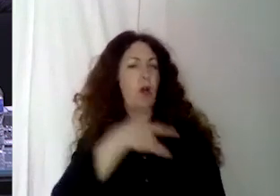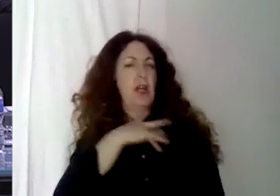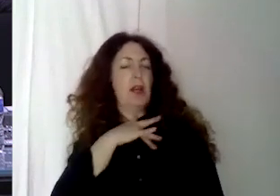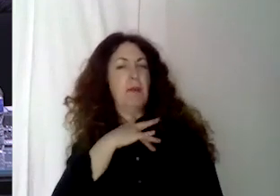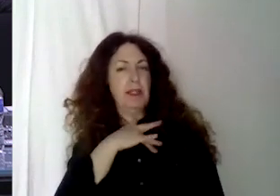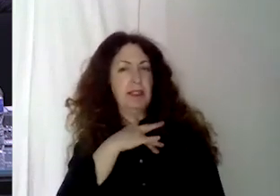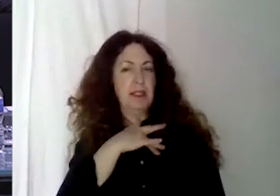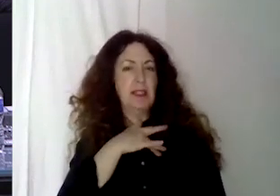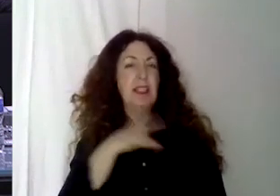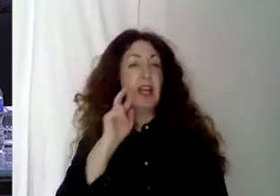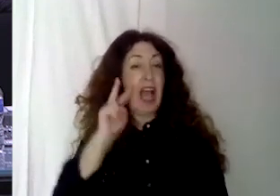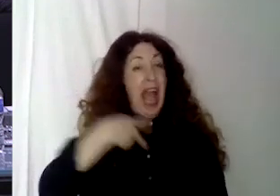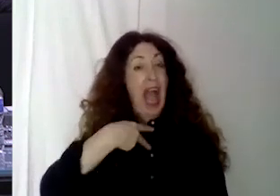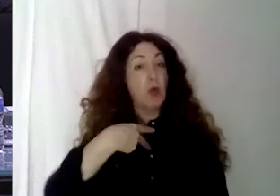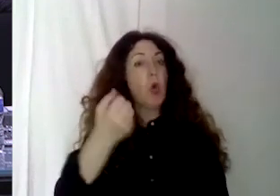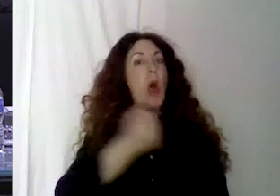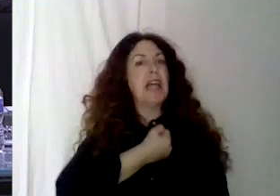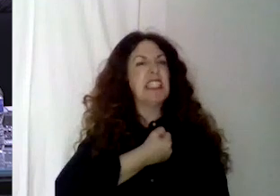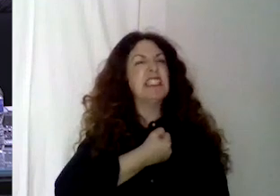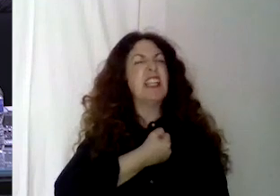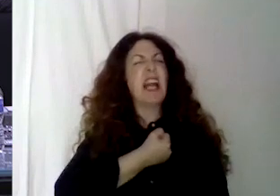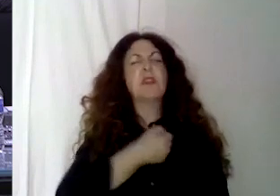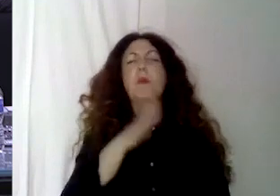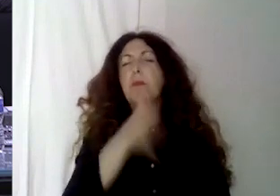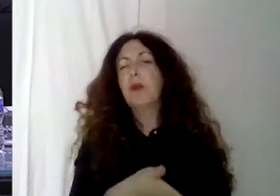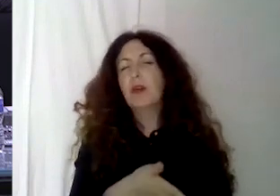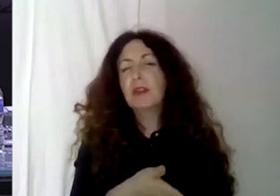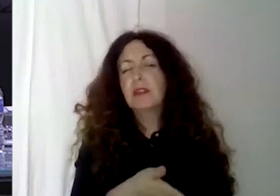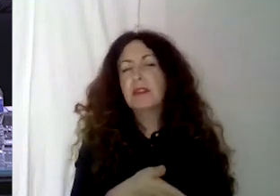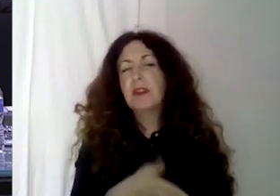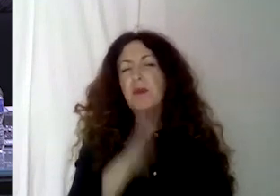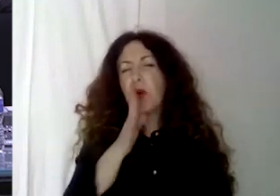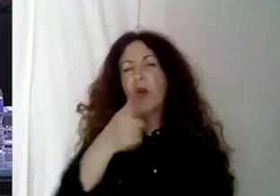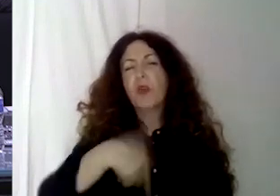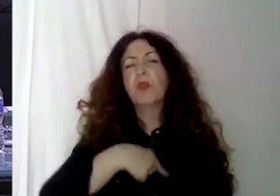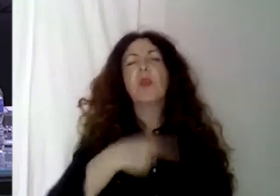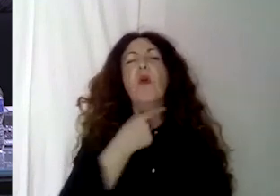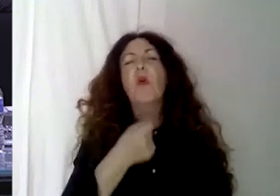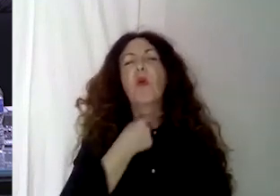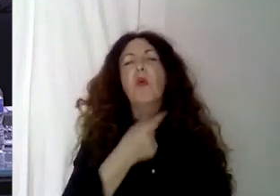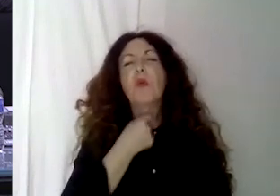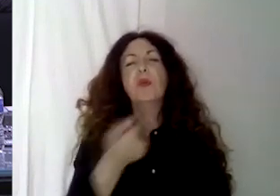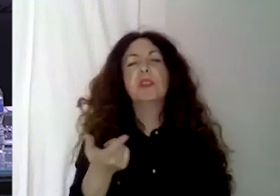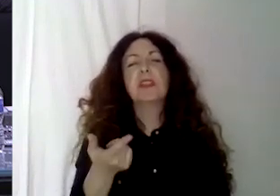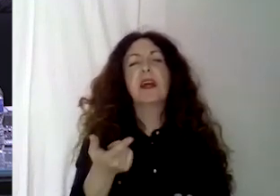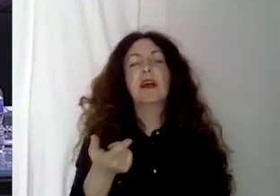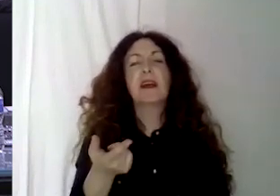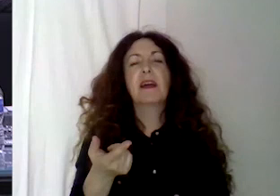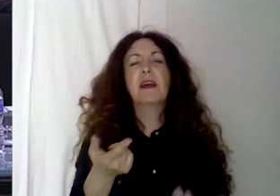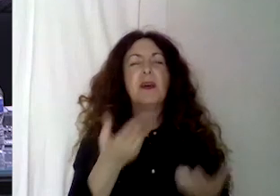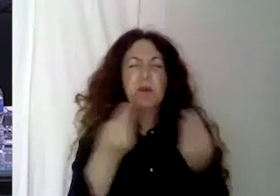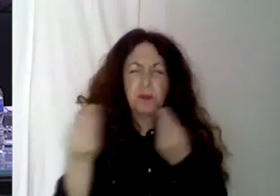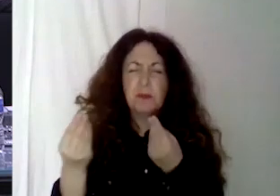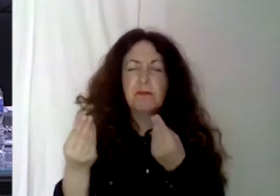el autoasesinato? ¿A qué obedece? ¿Por qué nos gusta tanto en algún